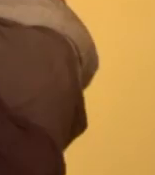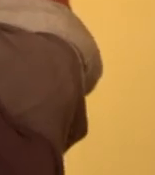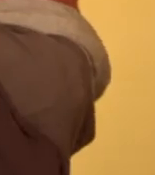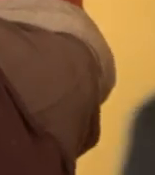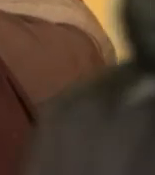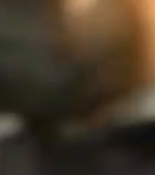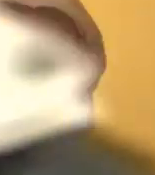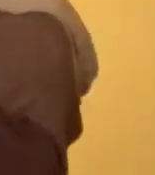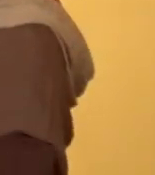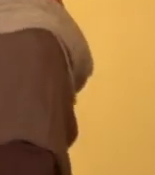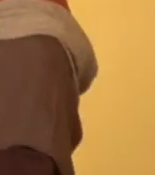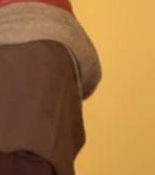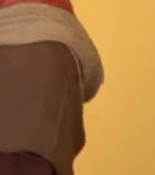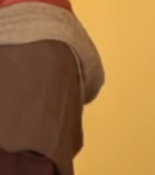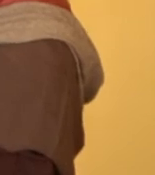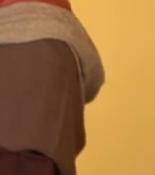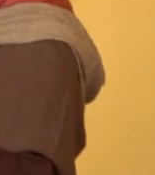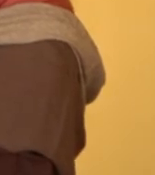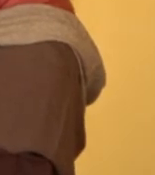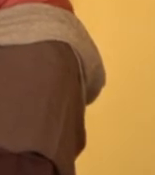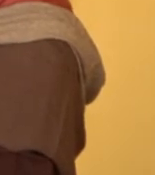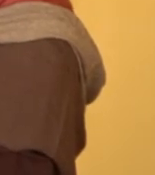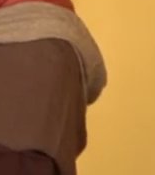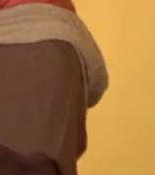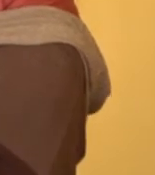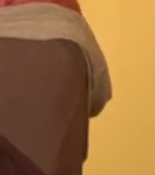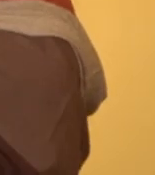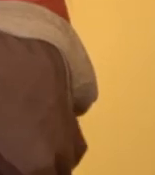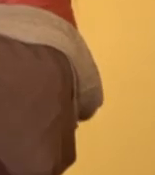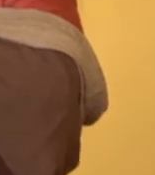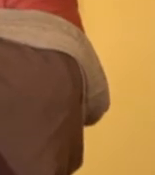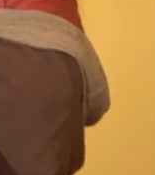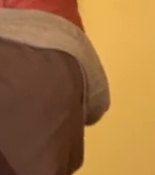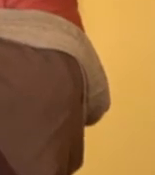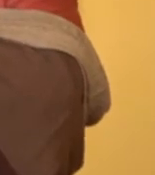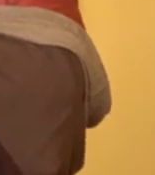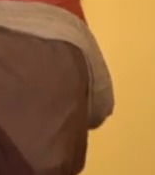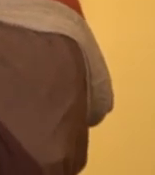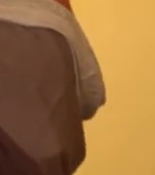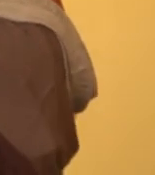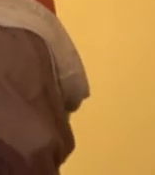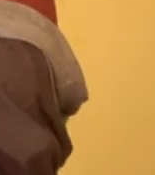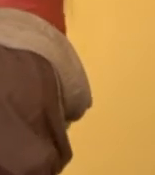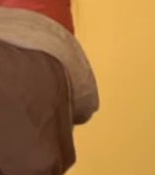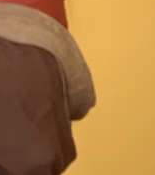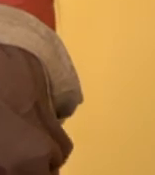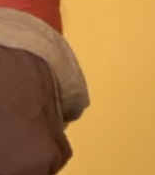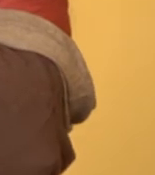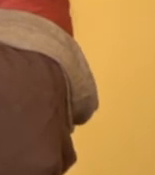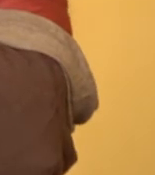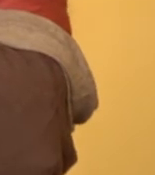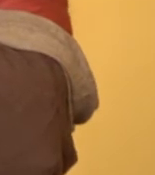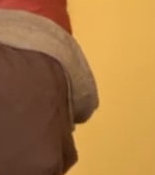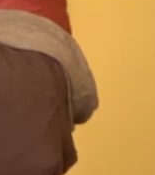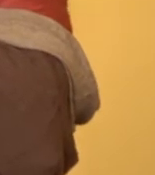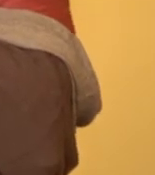Bueno, yo me gustaría que estuvieran todo el tiempo interviniendo conmigo, que me paren en cualquier momento, porque si no, además, yo me